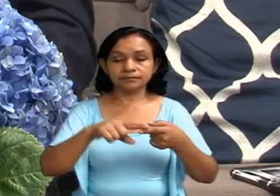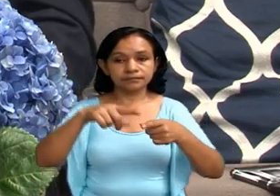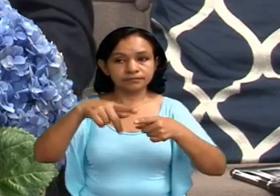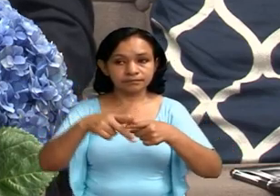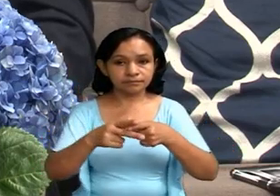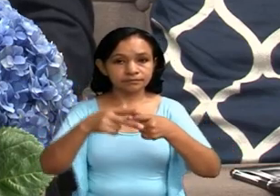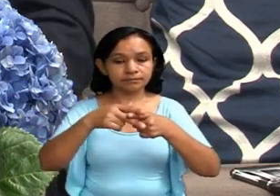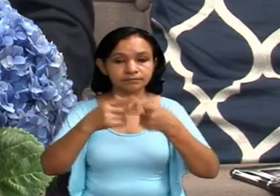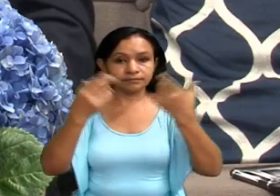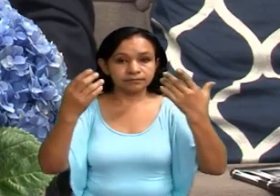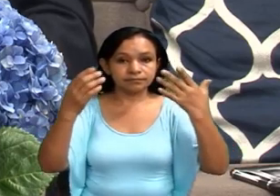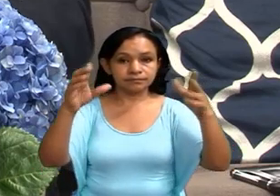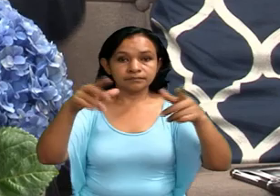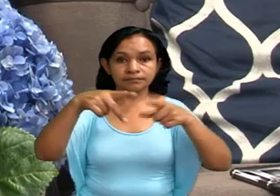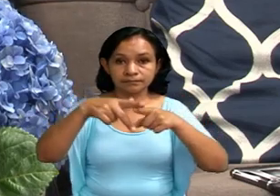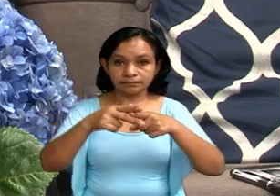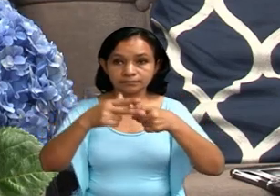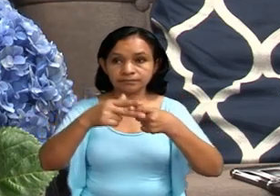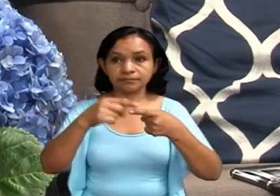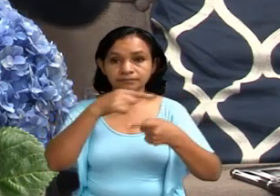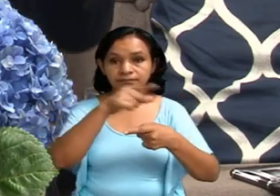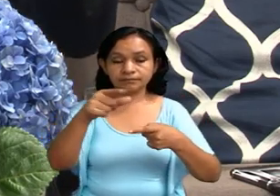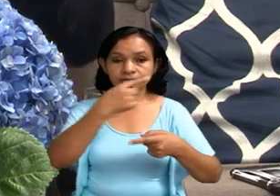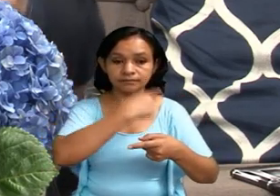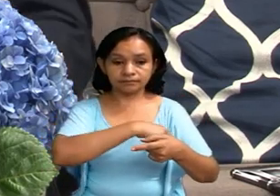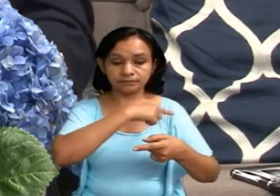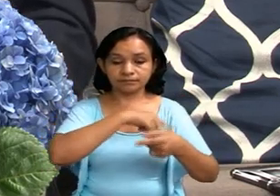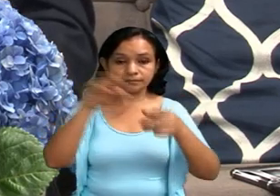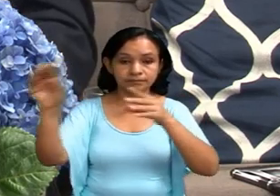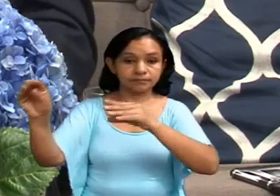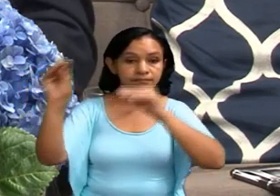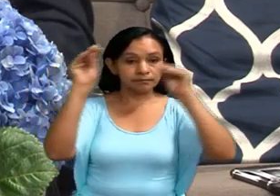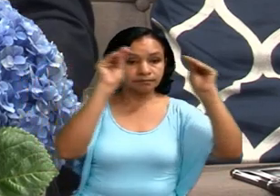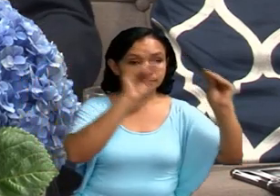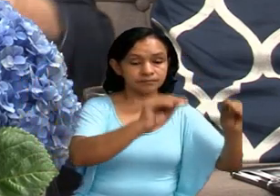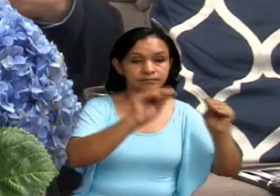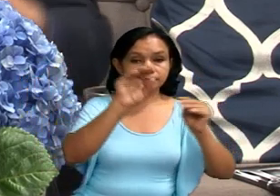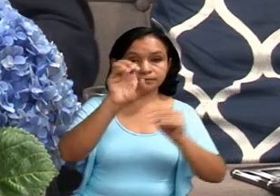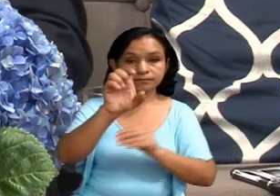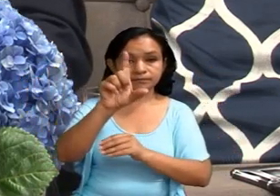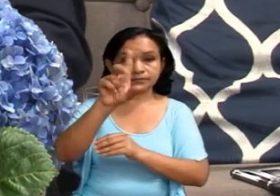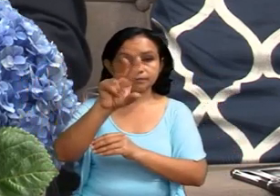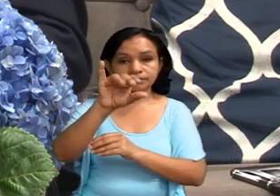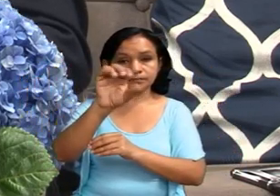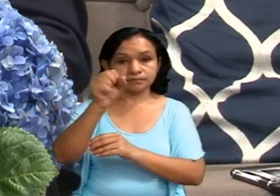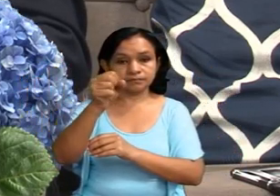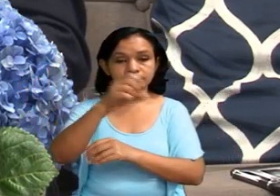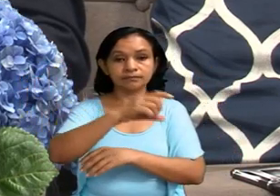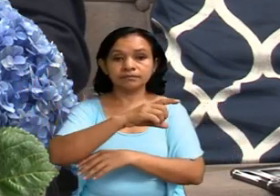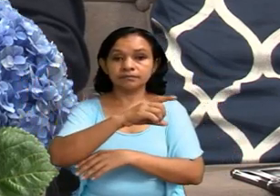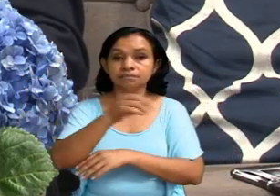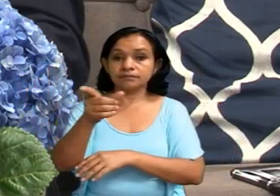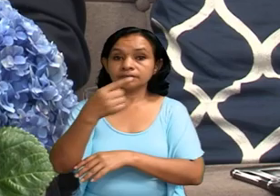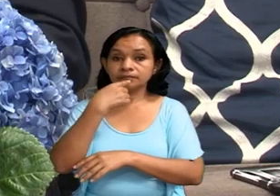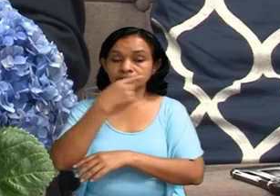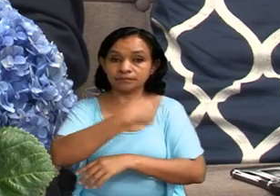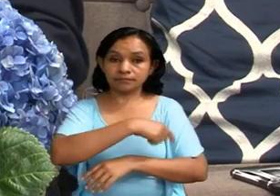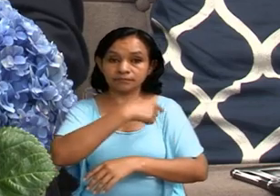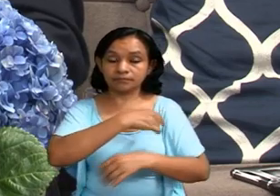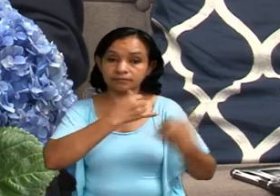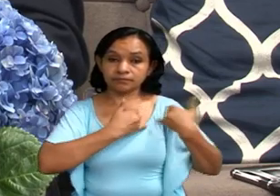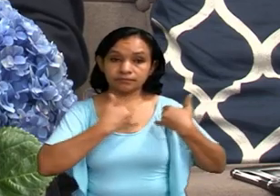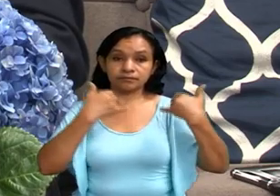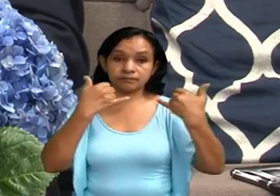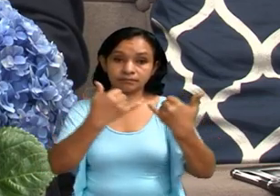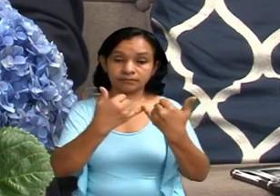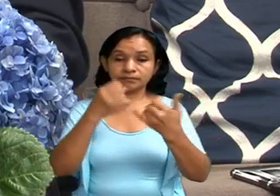de Instrumentos. Entonces esa escuela se pasa para allá y nosotros la vamos a tener, porque si tenemos